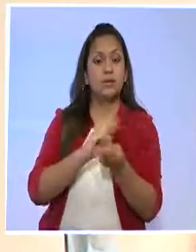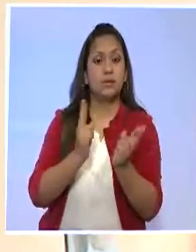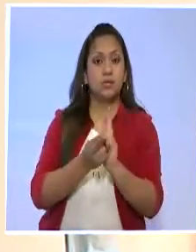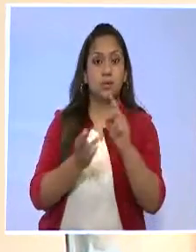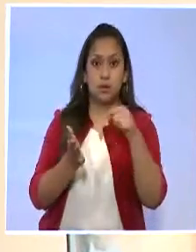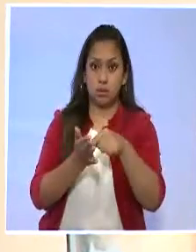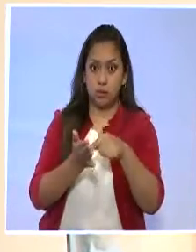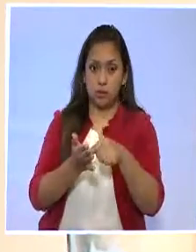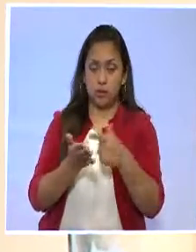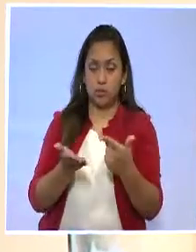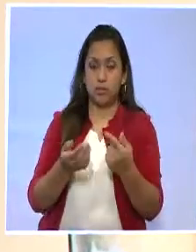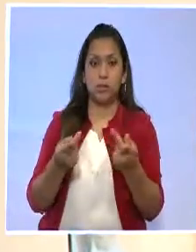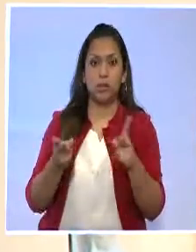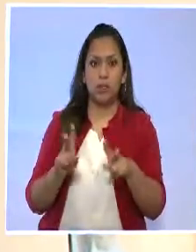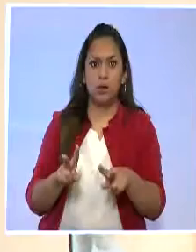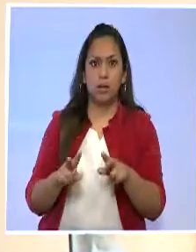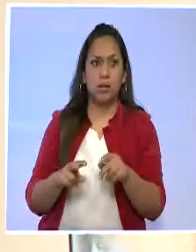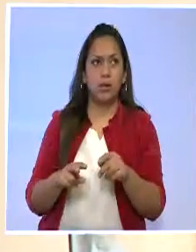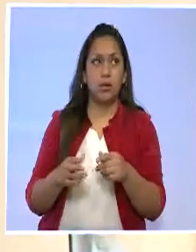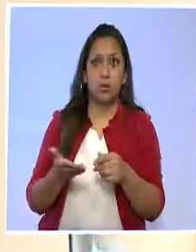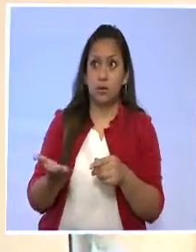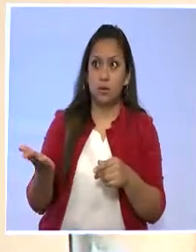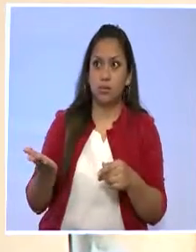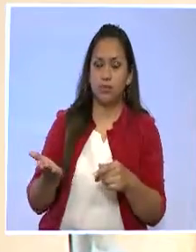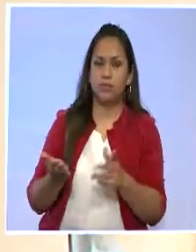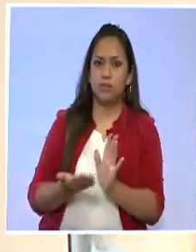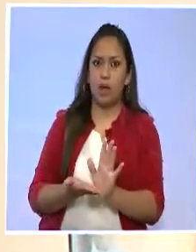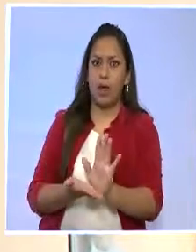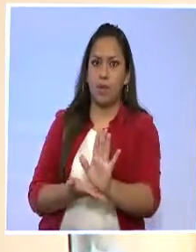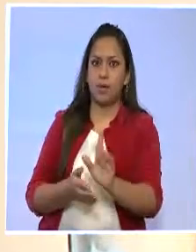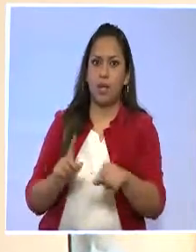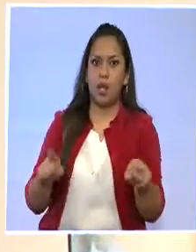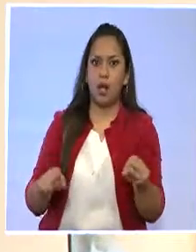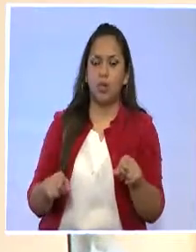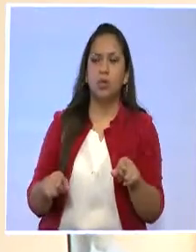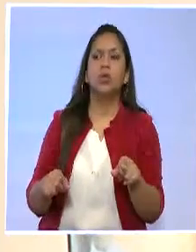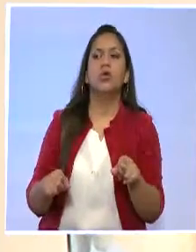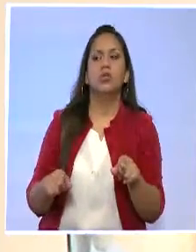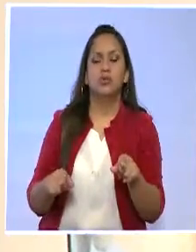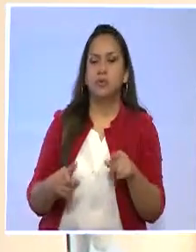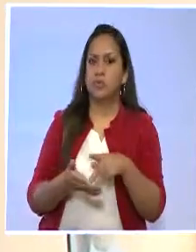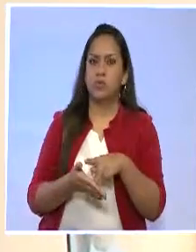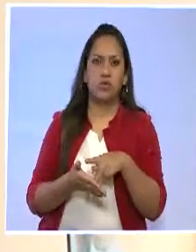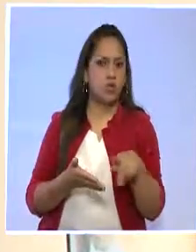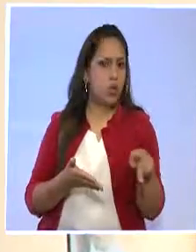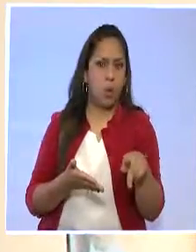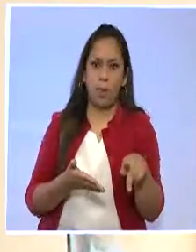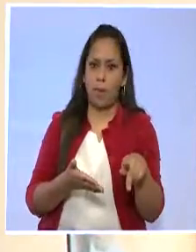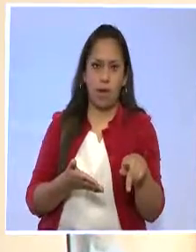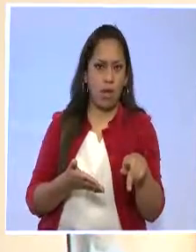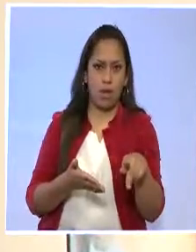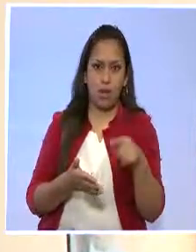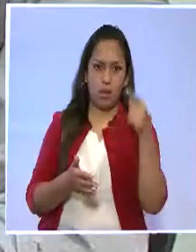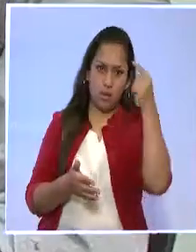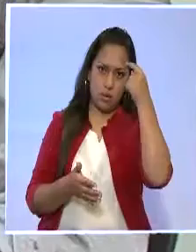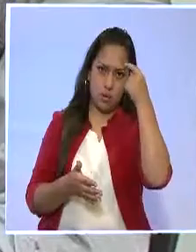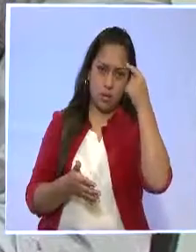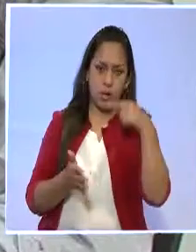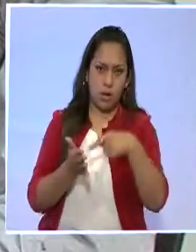económicas han ido en el sentido de ebadí de evitar la elusión fiscal la evasión que han hecho